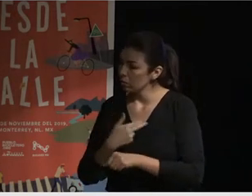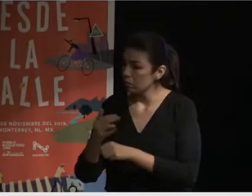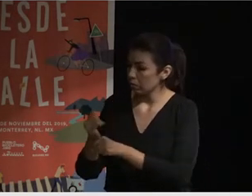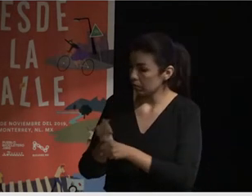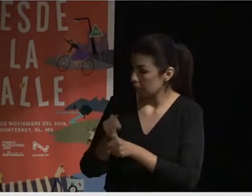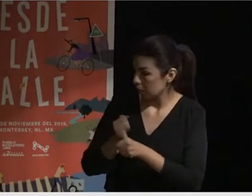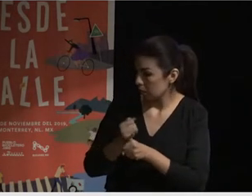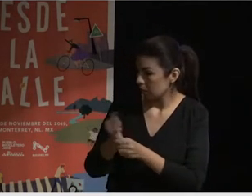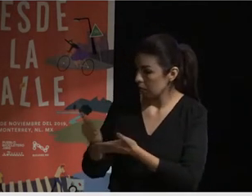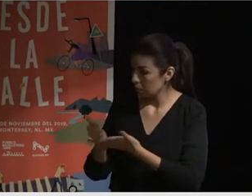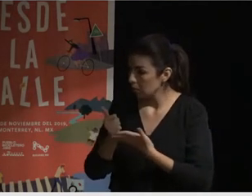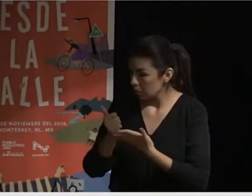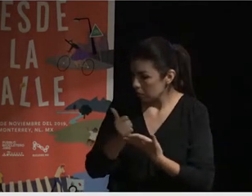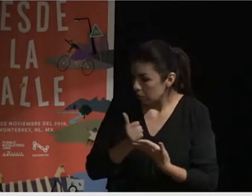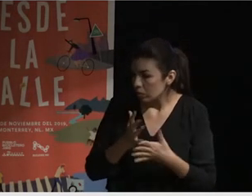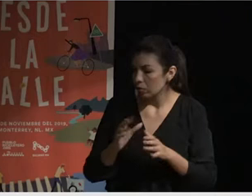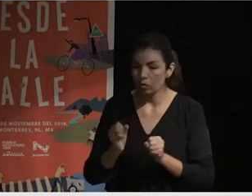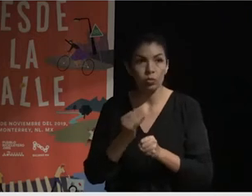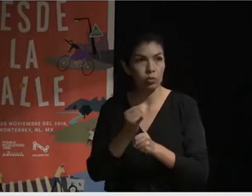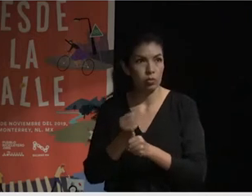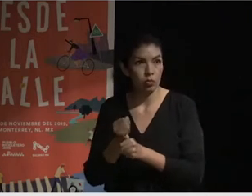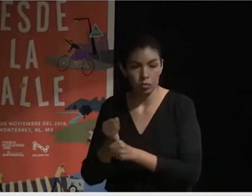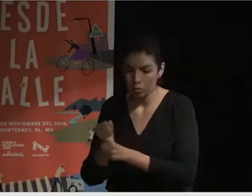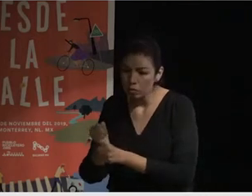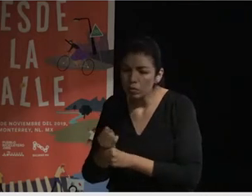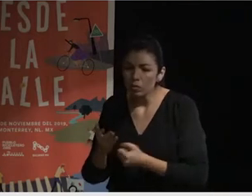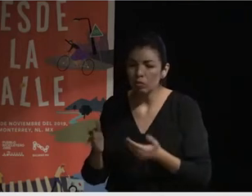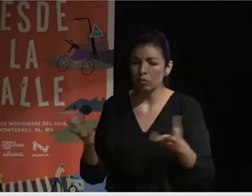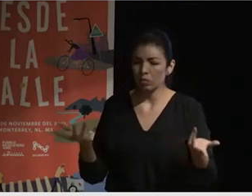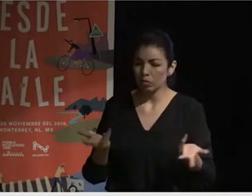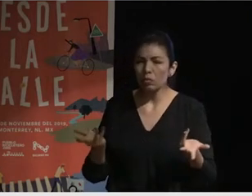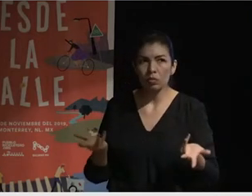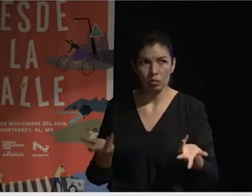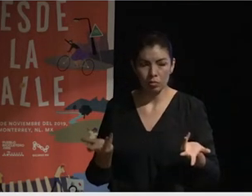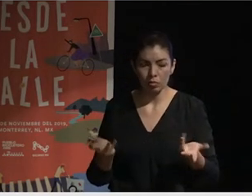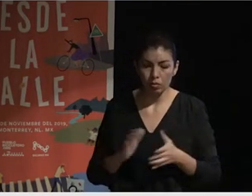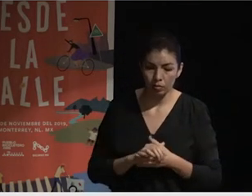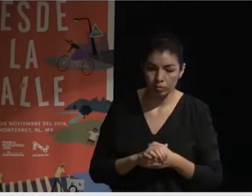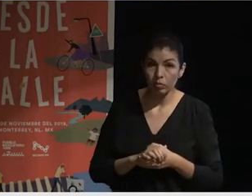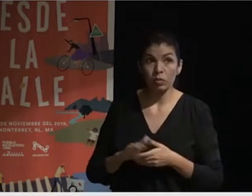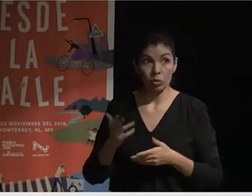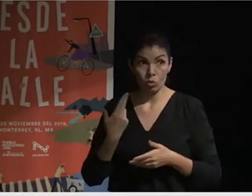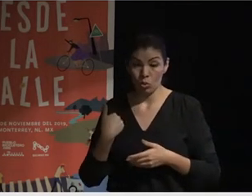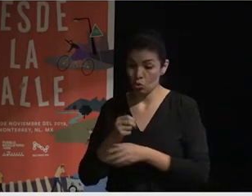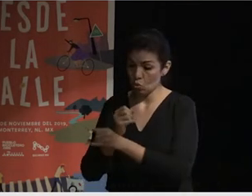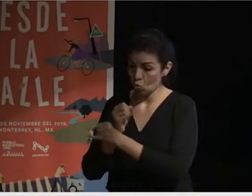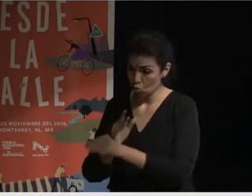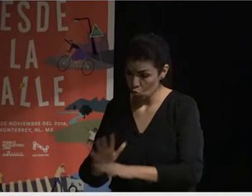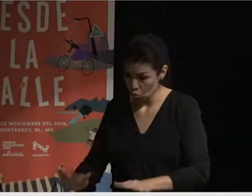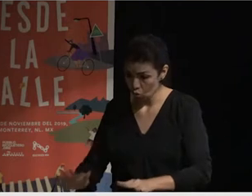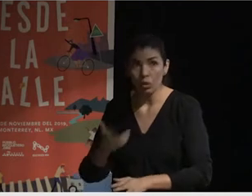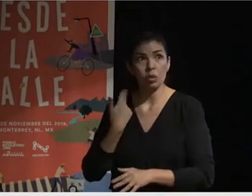información llegue a toda la sociedad. De repente… Y nos ha pasado, ¿no? Tenemos un montón de información y la llevamos